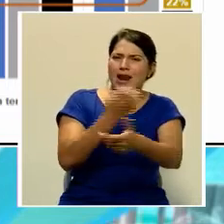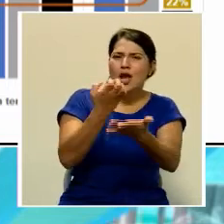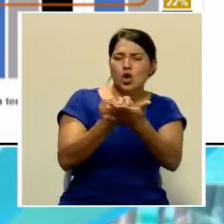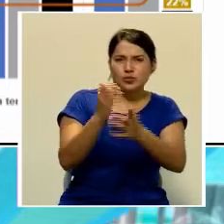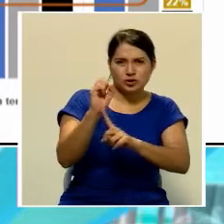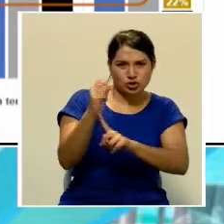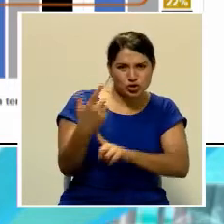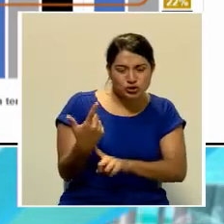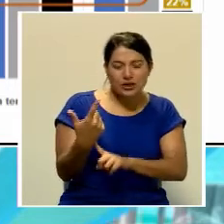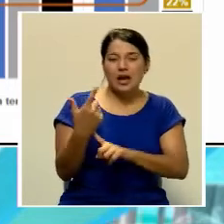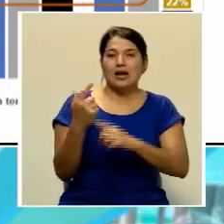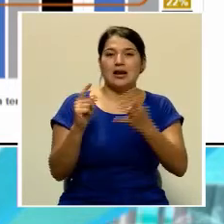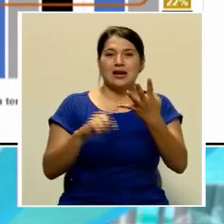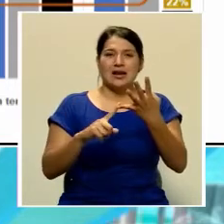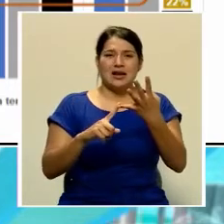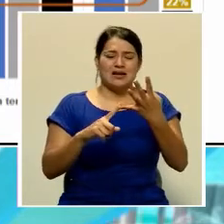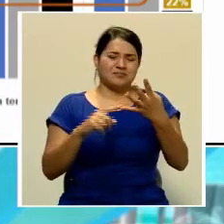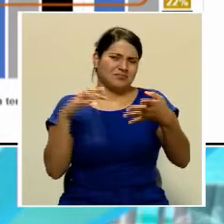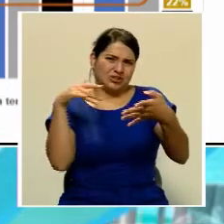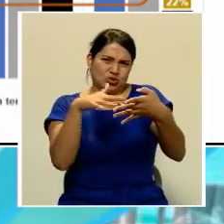muchos beneficios de